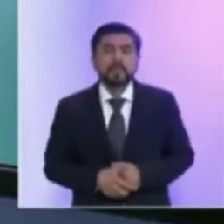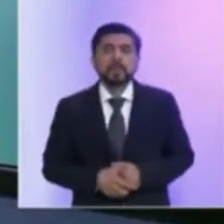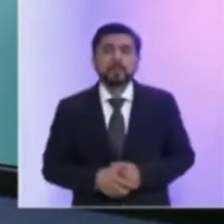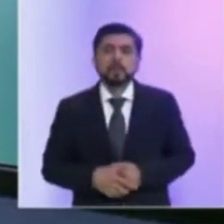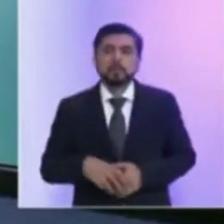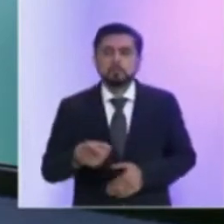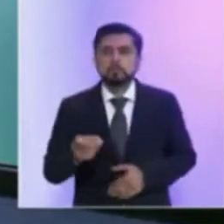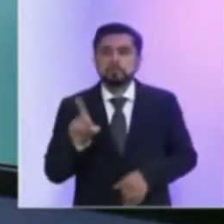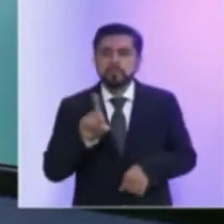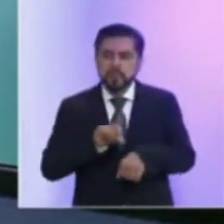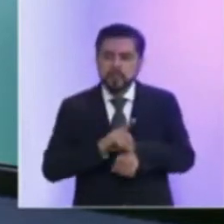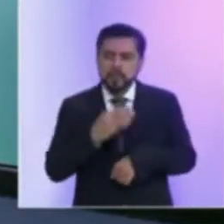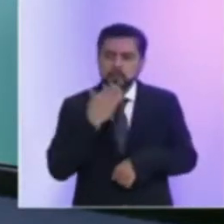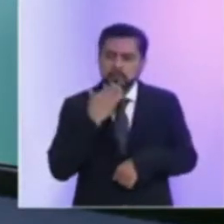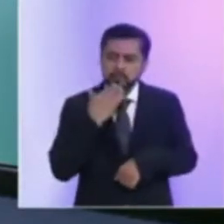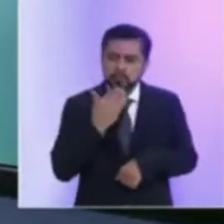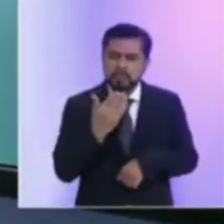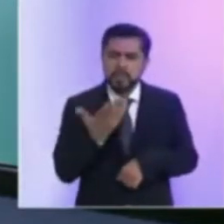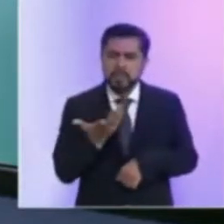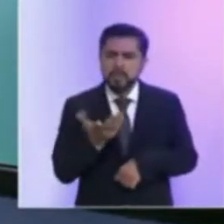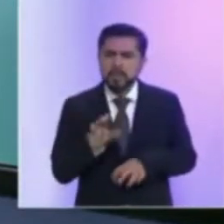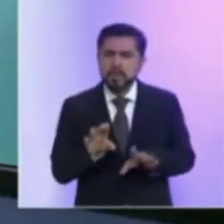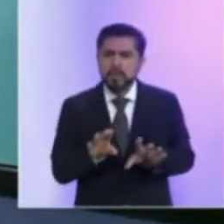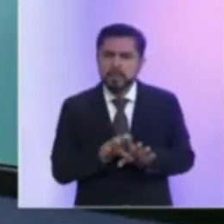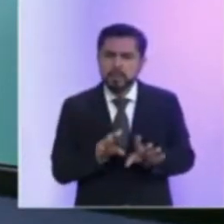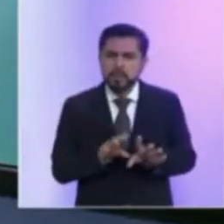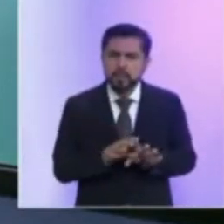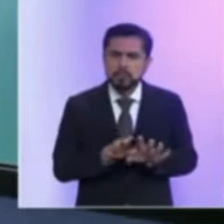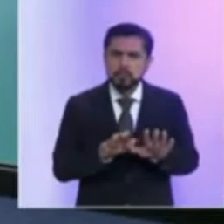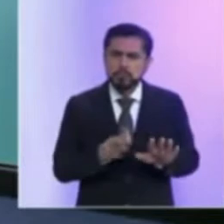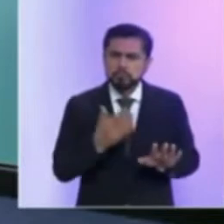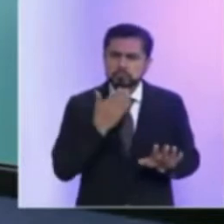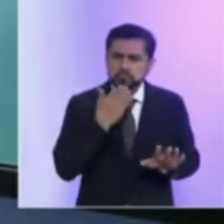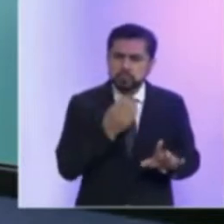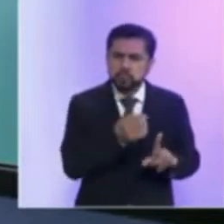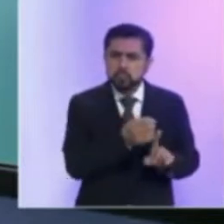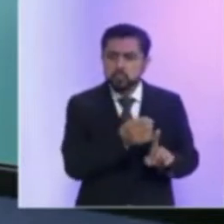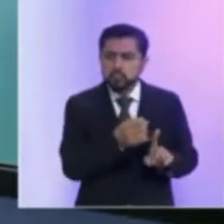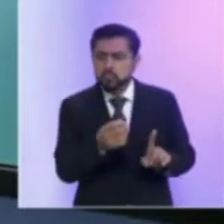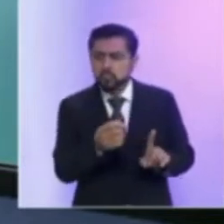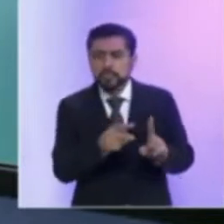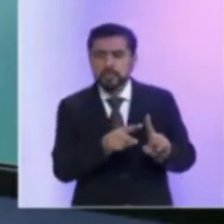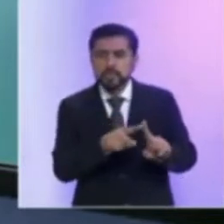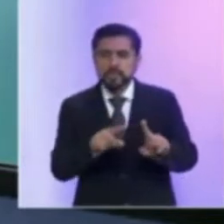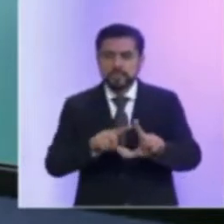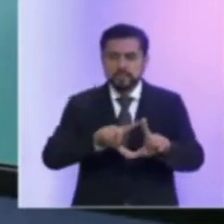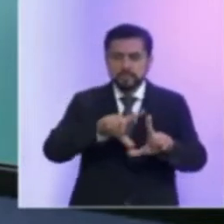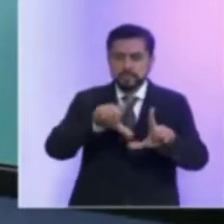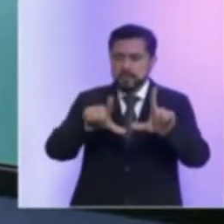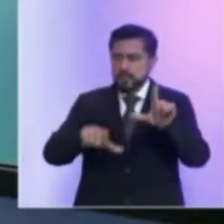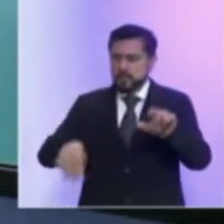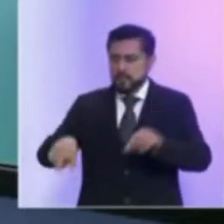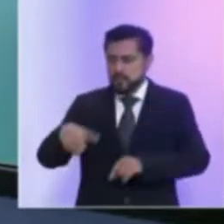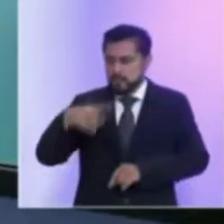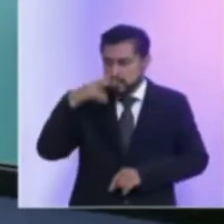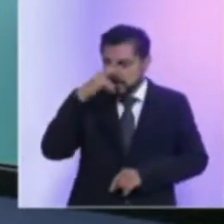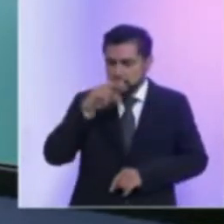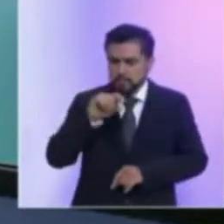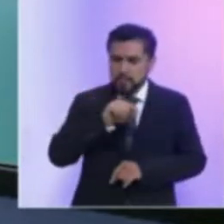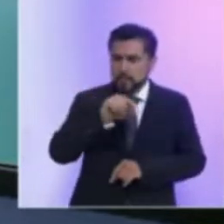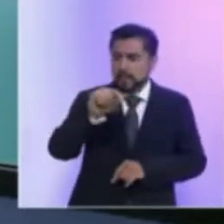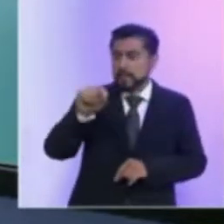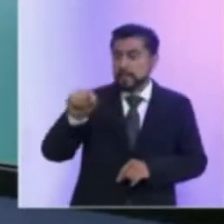calma, con una participación importante en todos los rincones del país, y que bueno,